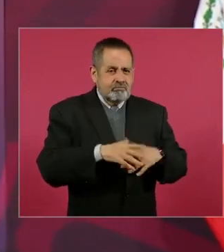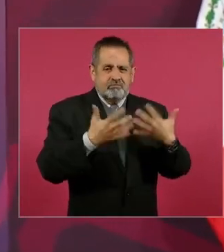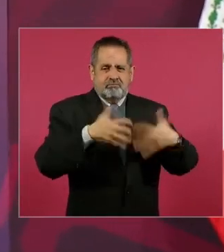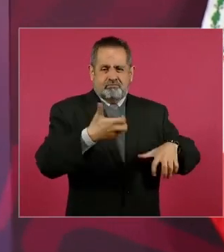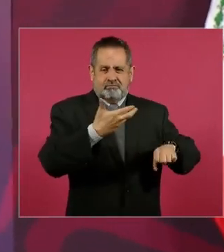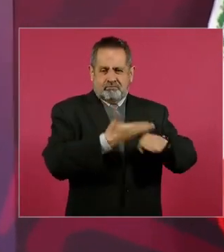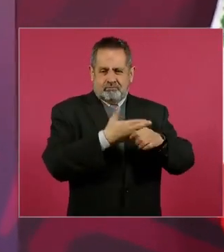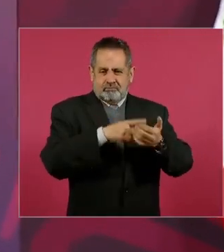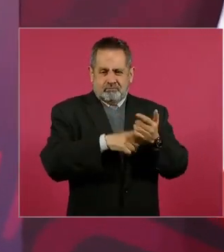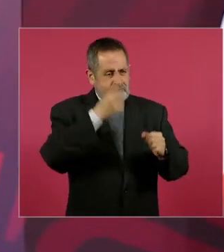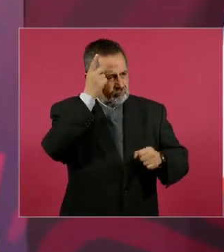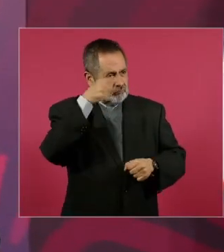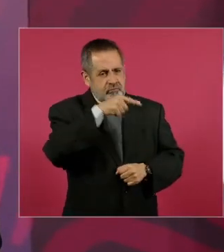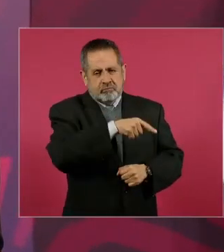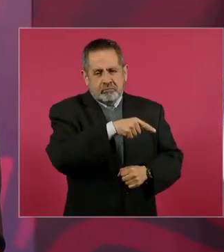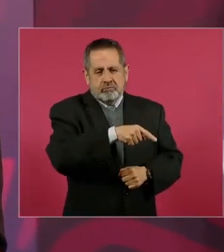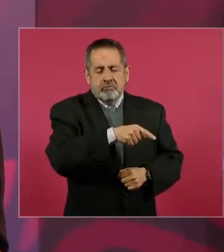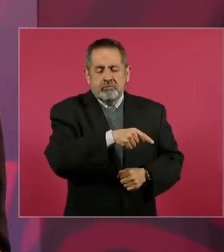empresarios,